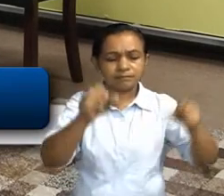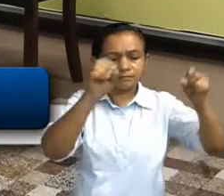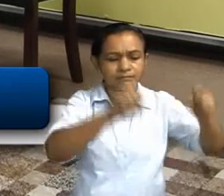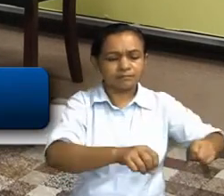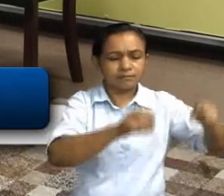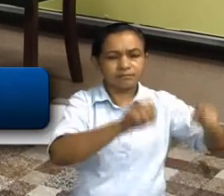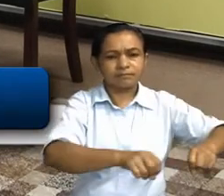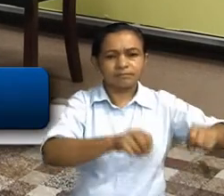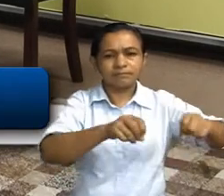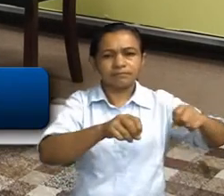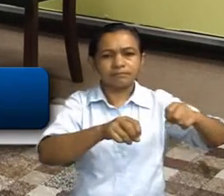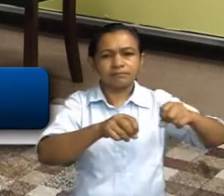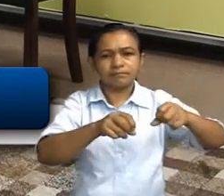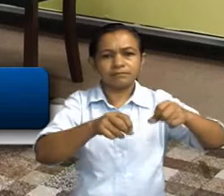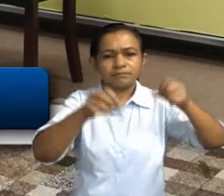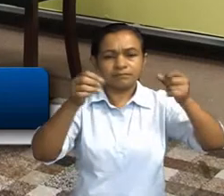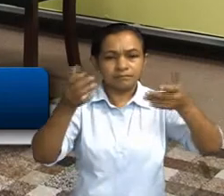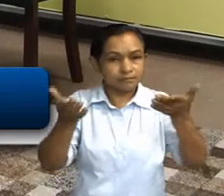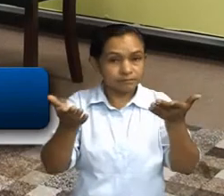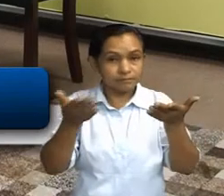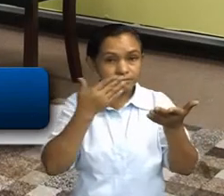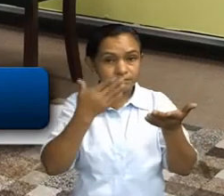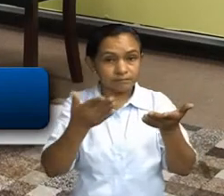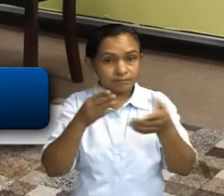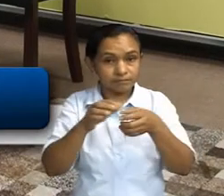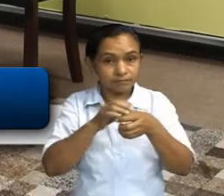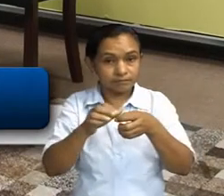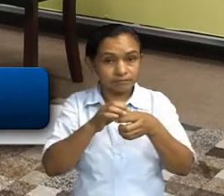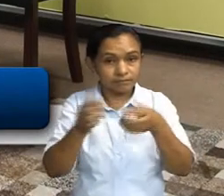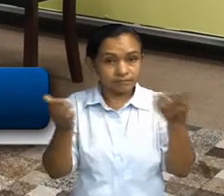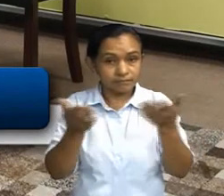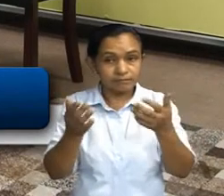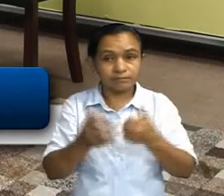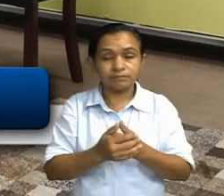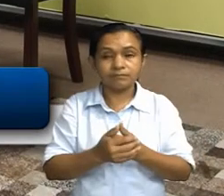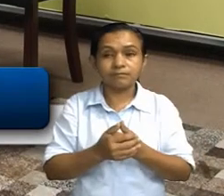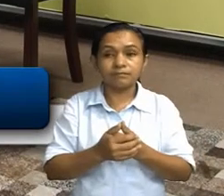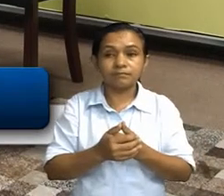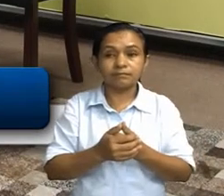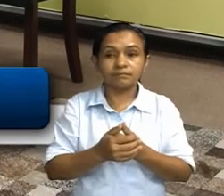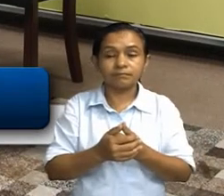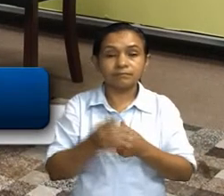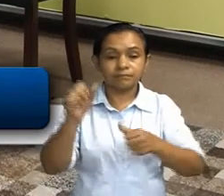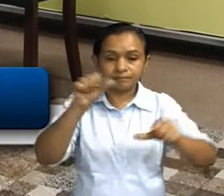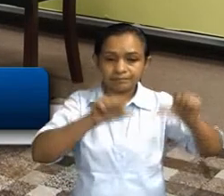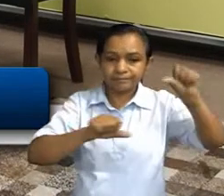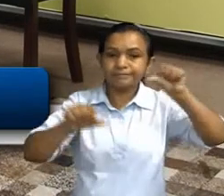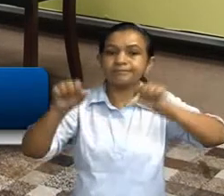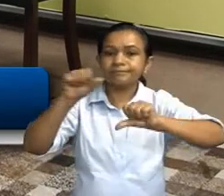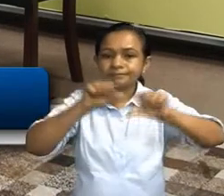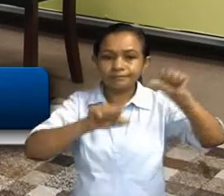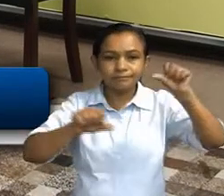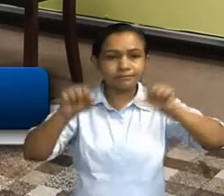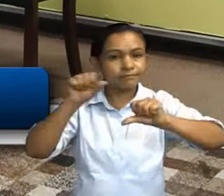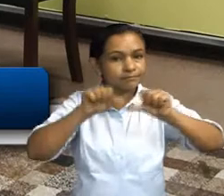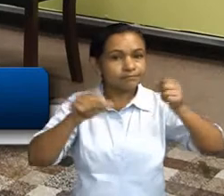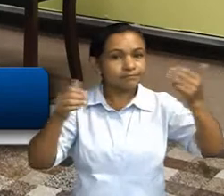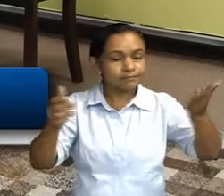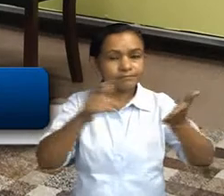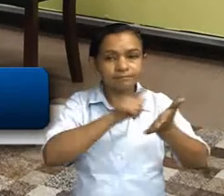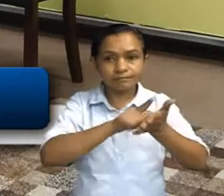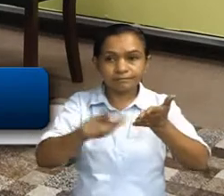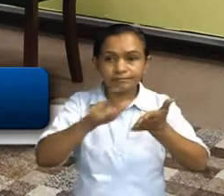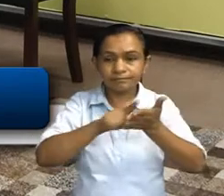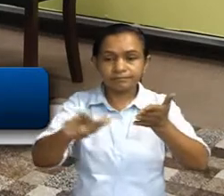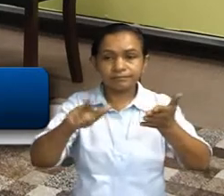la meten en un balde, eso también es causante de la vulvovaginitis. Sí, lo que son los químicos, productos químicos para limpieza